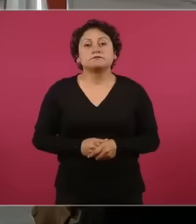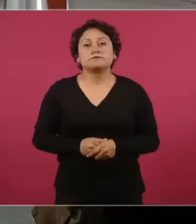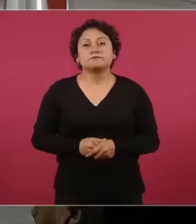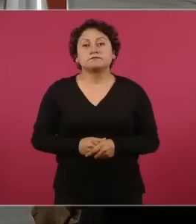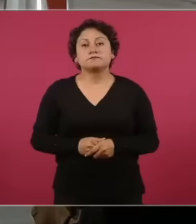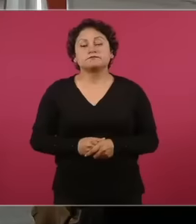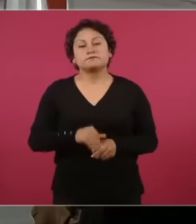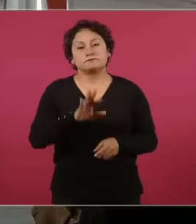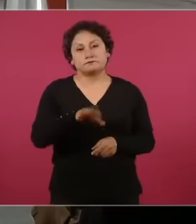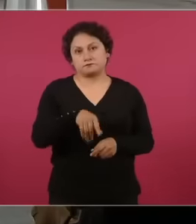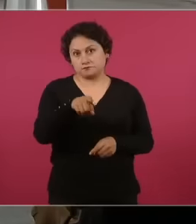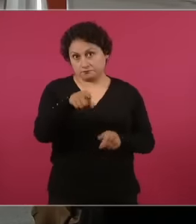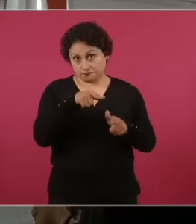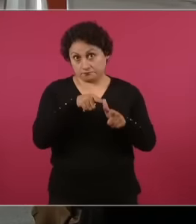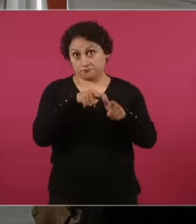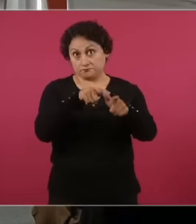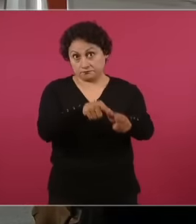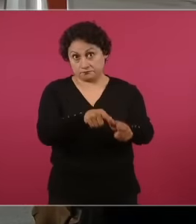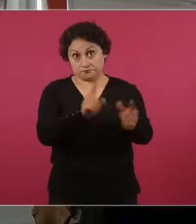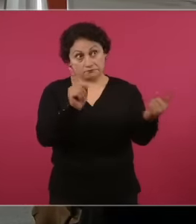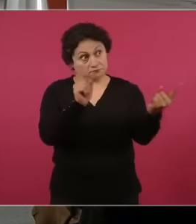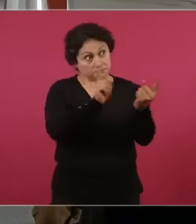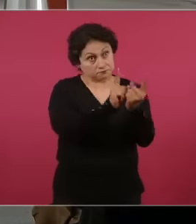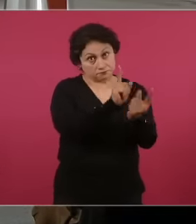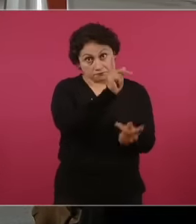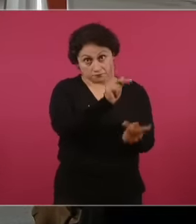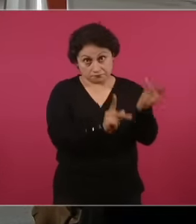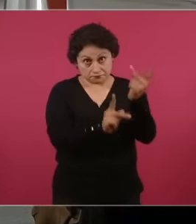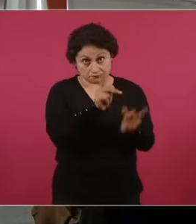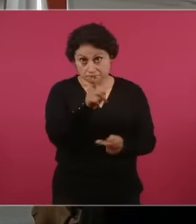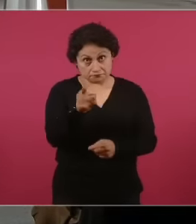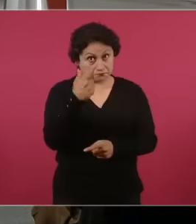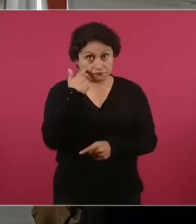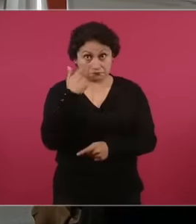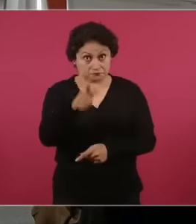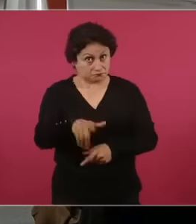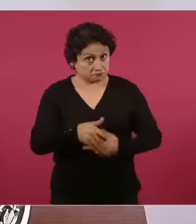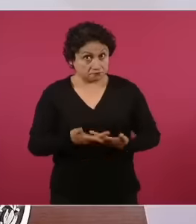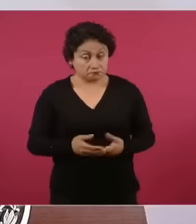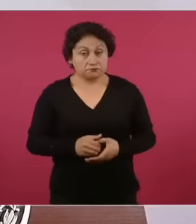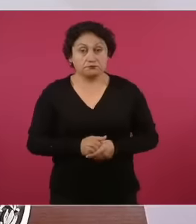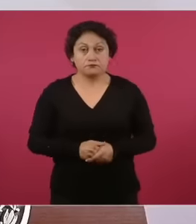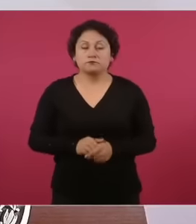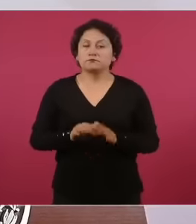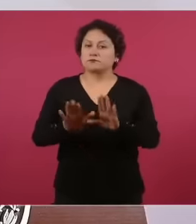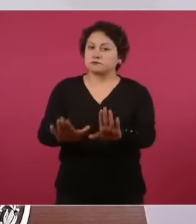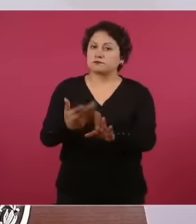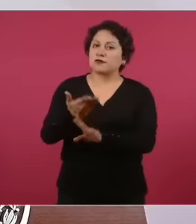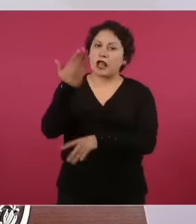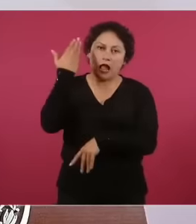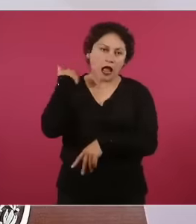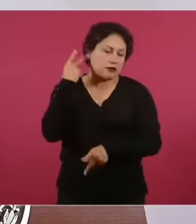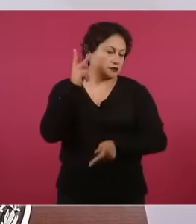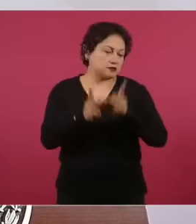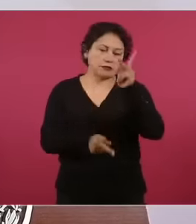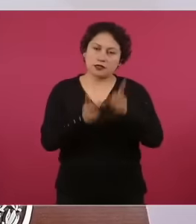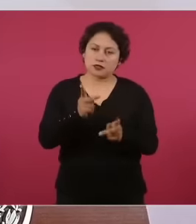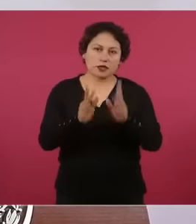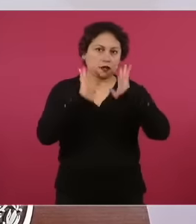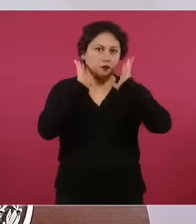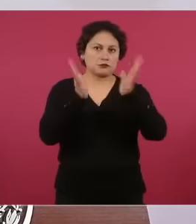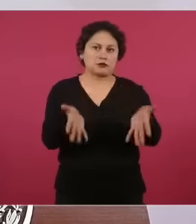esta idea de no tener un diálogo con él por este tipo de expresiones. Ya hablamos. En su momento está muy claro, ya se